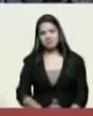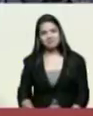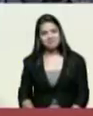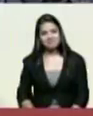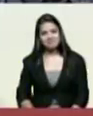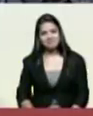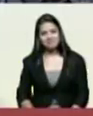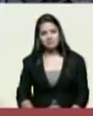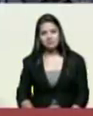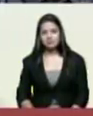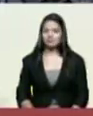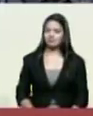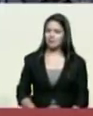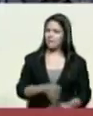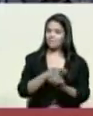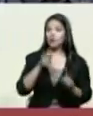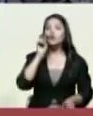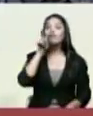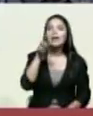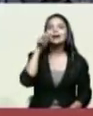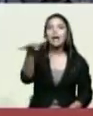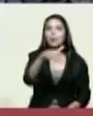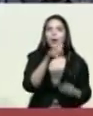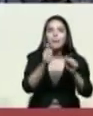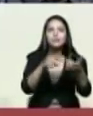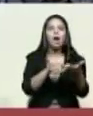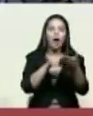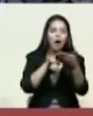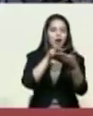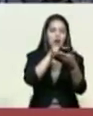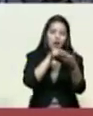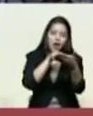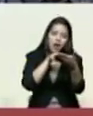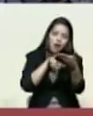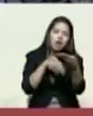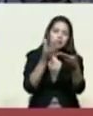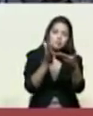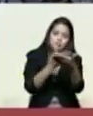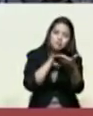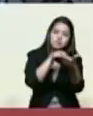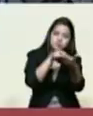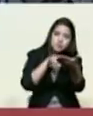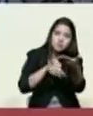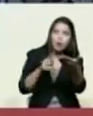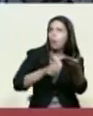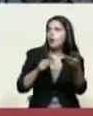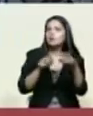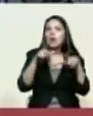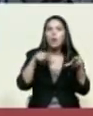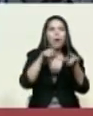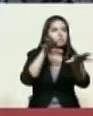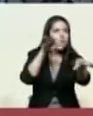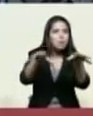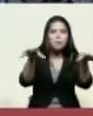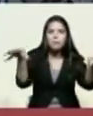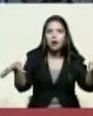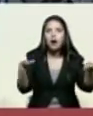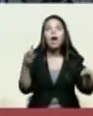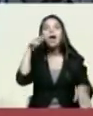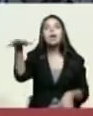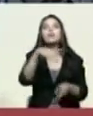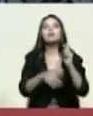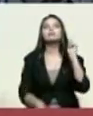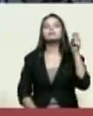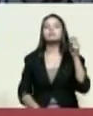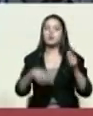Y no se estaban dando cuenta que el pueblo comenzó a leer esta constitución y usted se iba a cualquier rincón de Venezuela y allí encontraba a alguien del pueblo con la